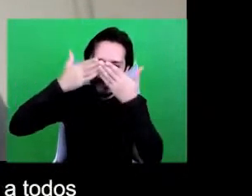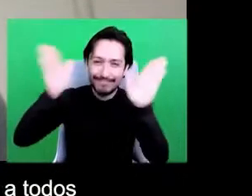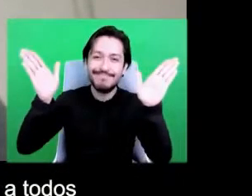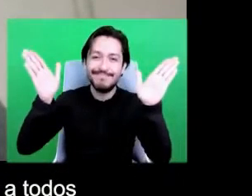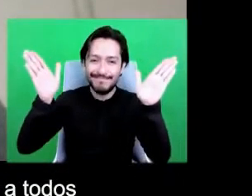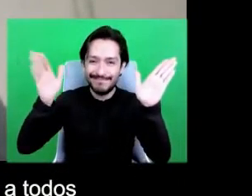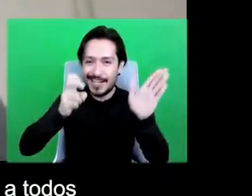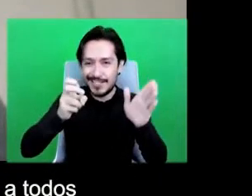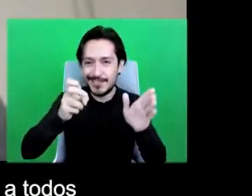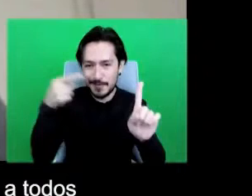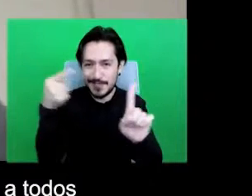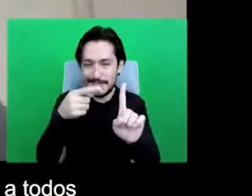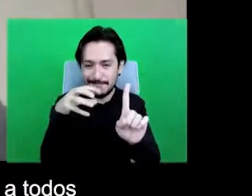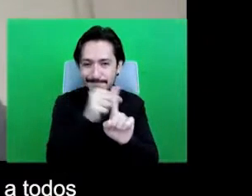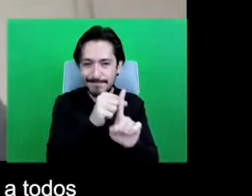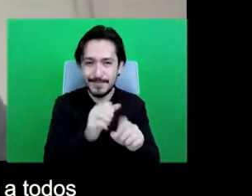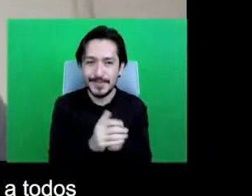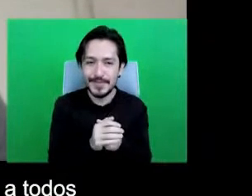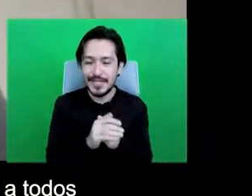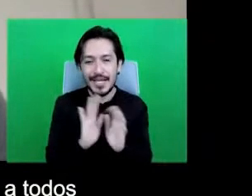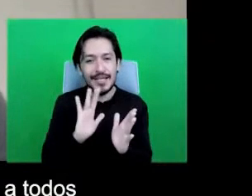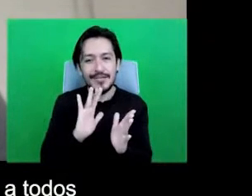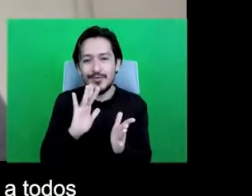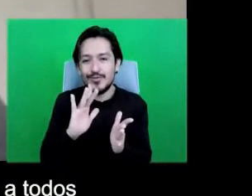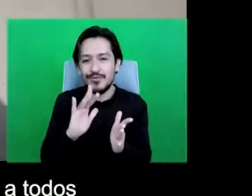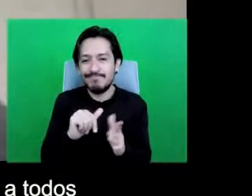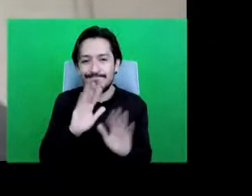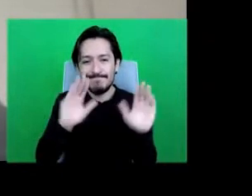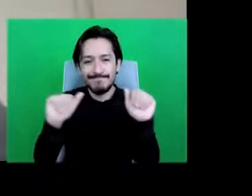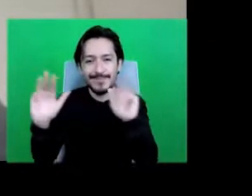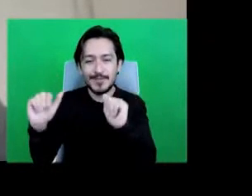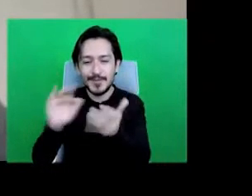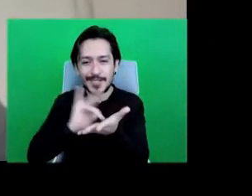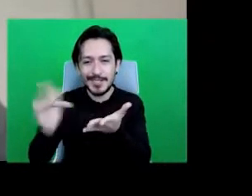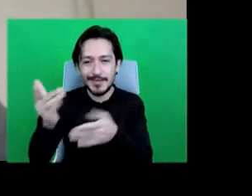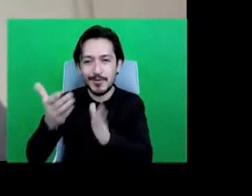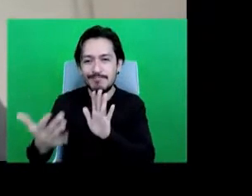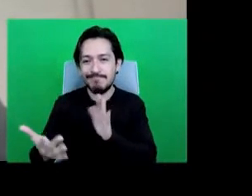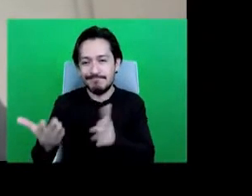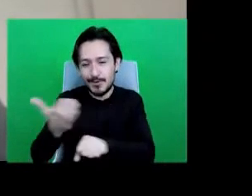no me queda más que despedirme y agradecerles a todos por su participación. Muchísimas gracias.